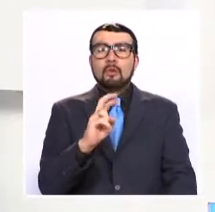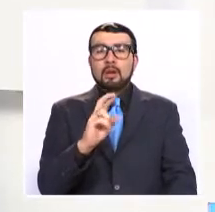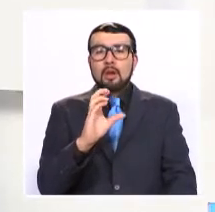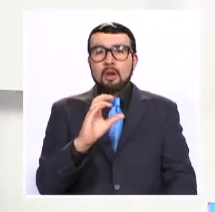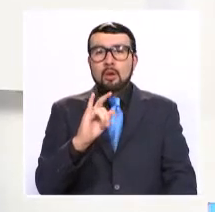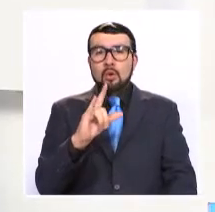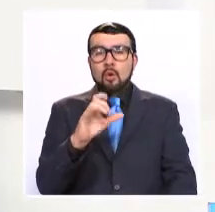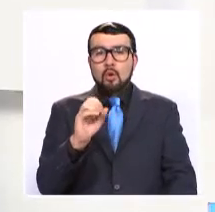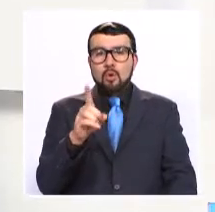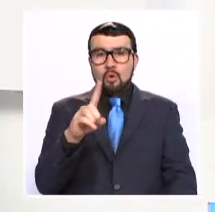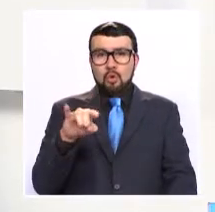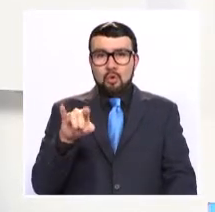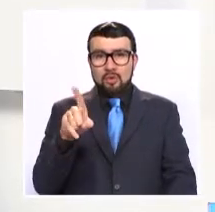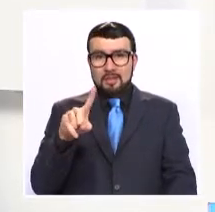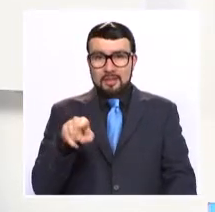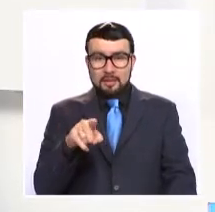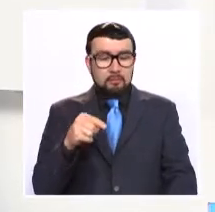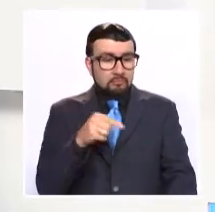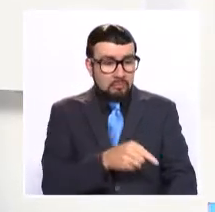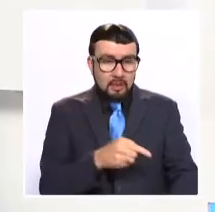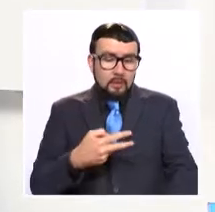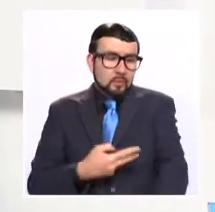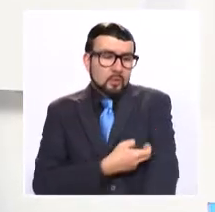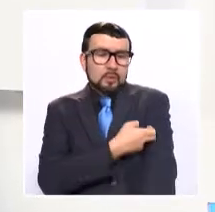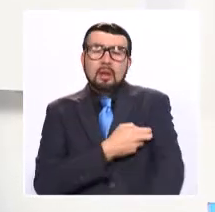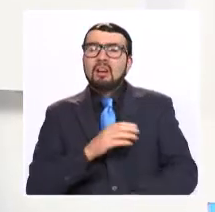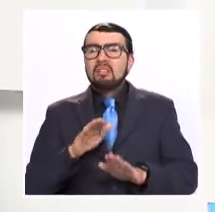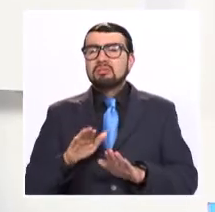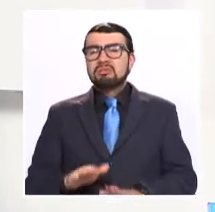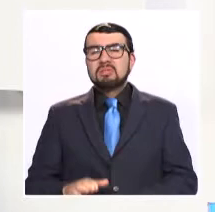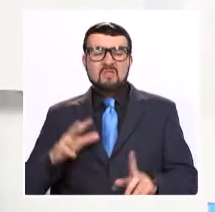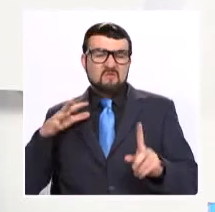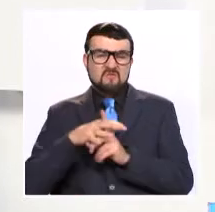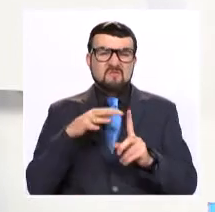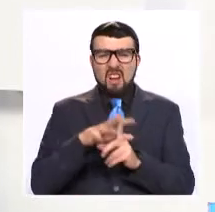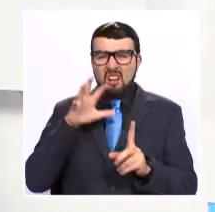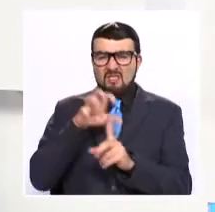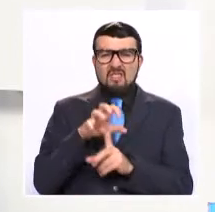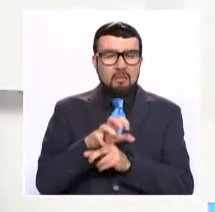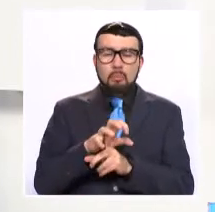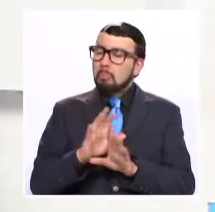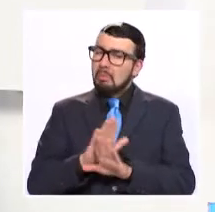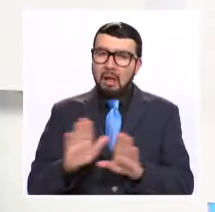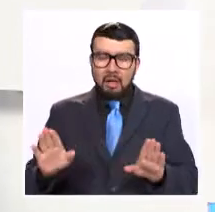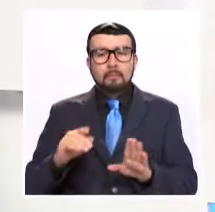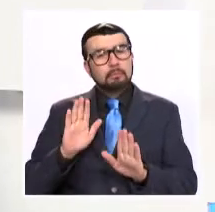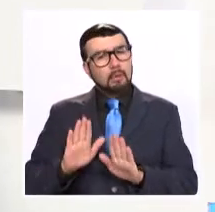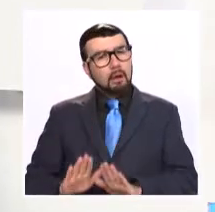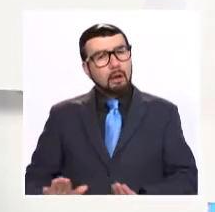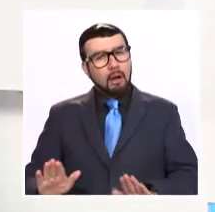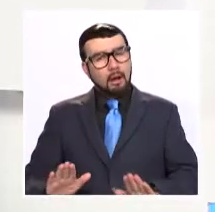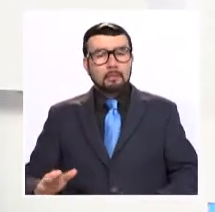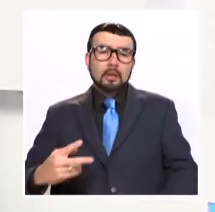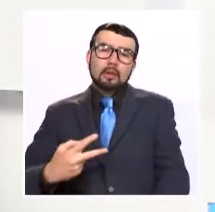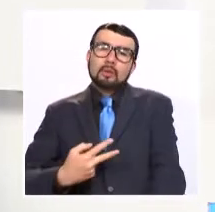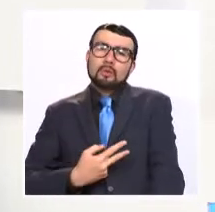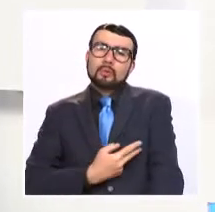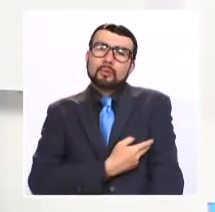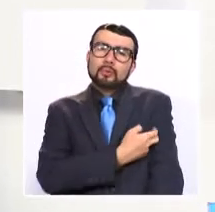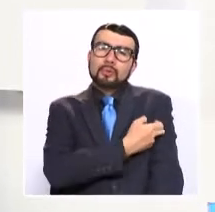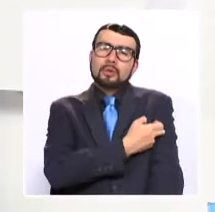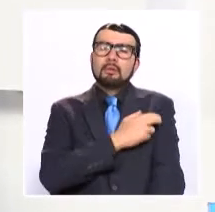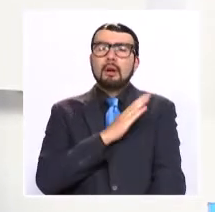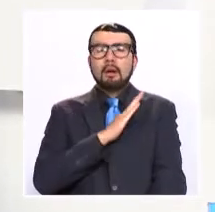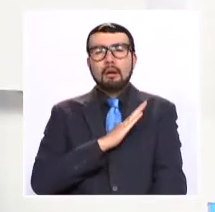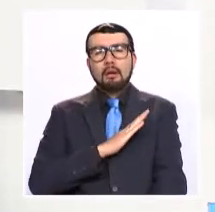de un bacilo que está previamente inactivado, o sea, se le ha quitado por manipulación previa todos esos